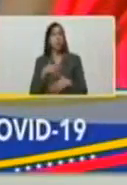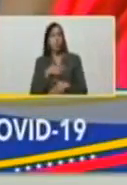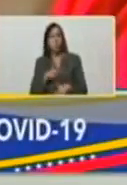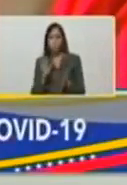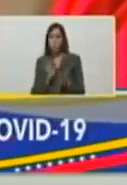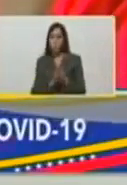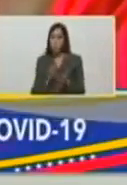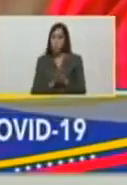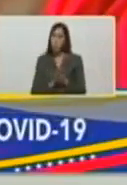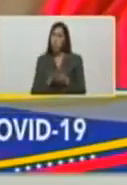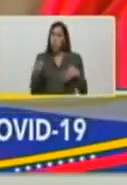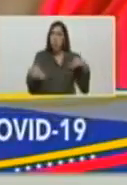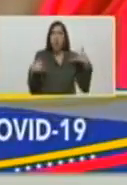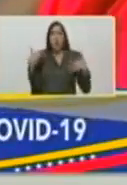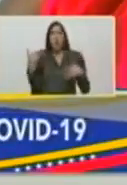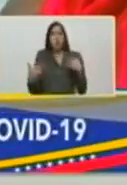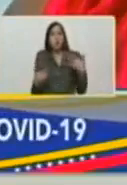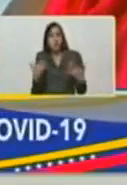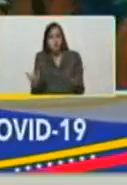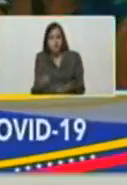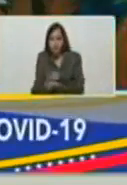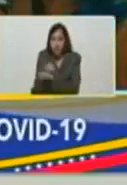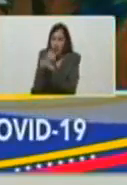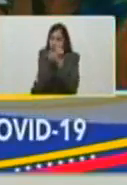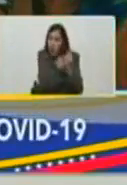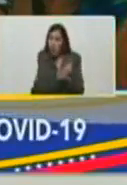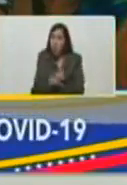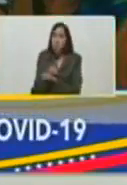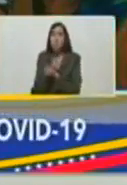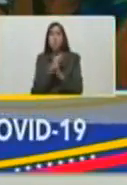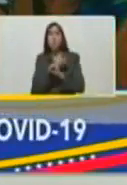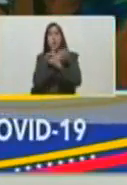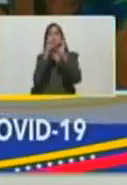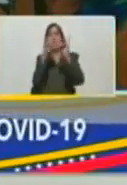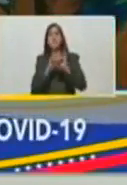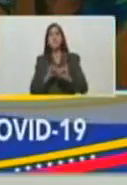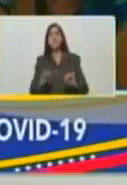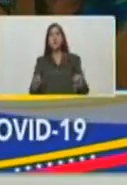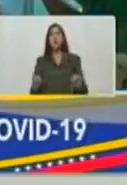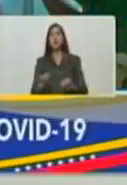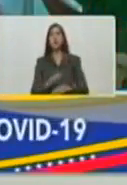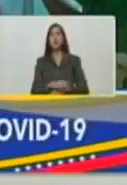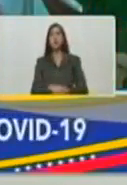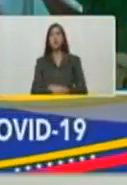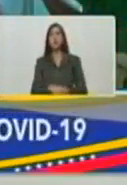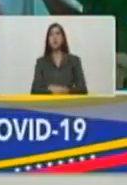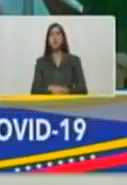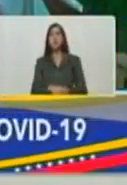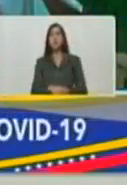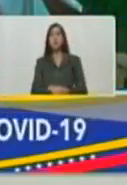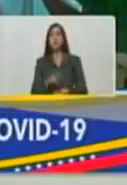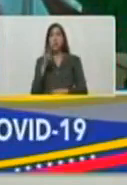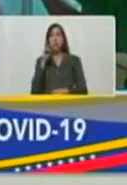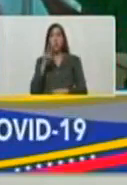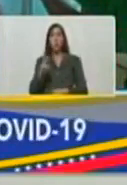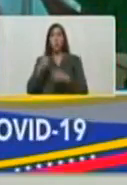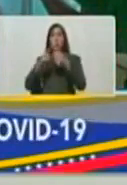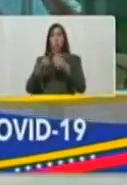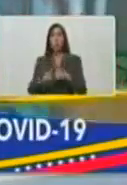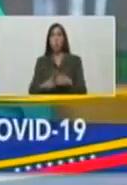llenos de armonía, de amor, de felicidad. Vamos a ver, fíjense ustedes, vamos a darle un